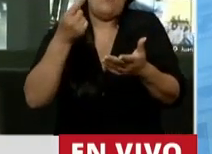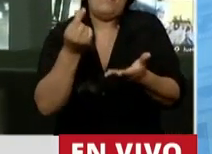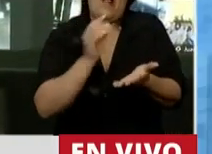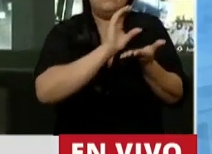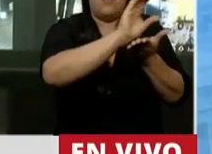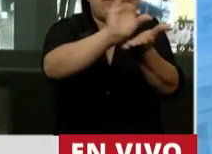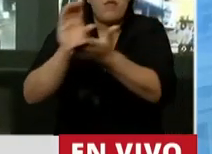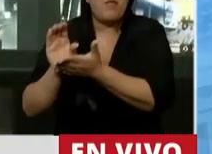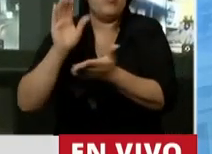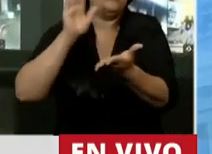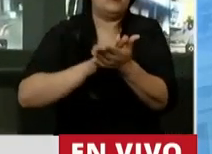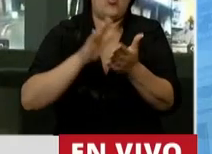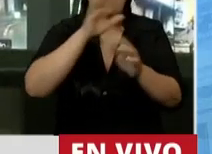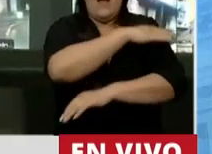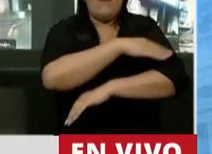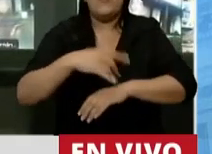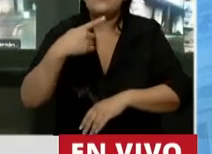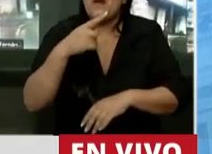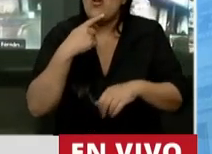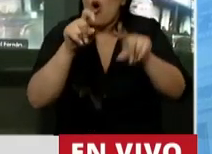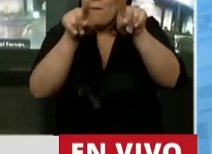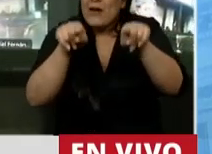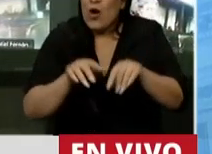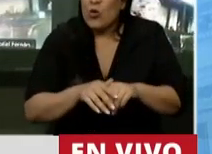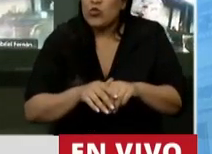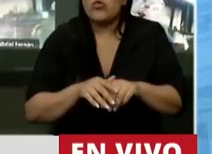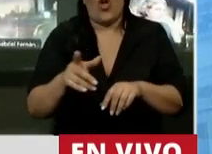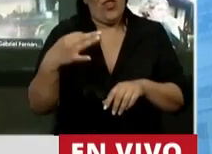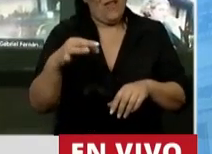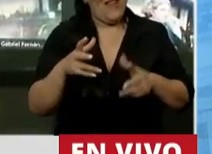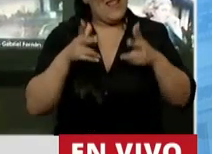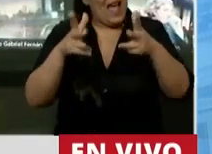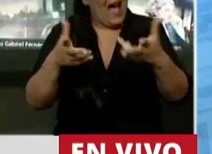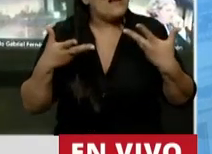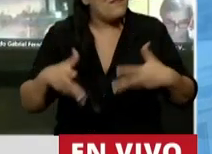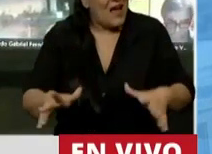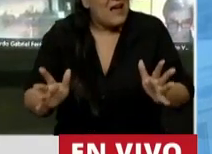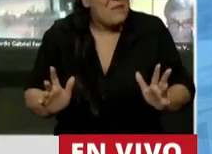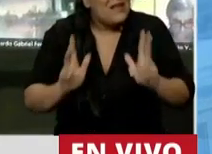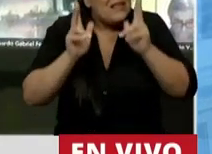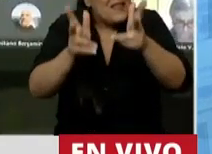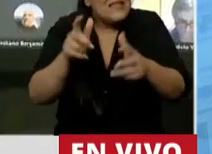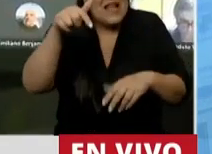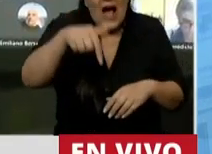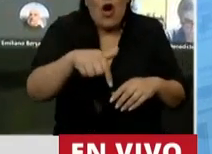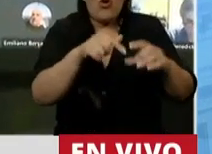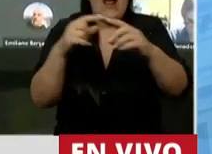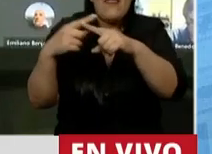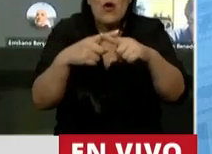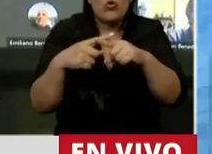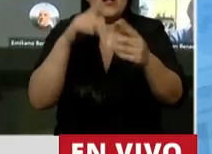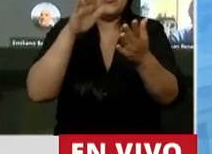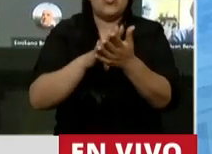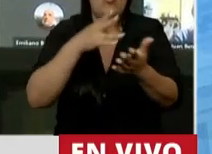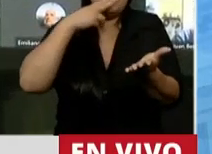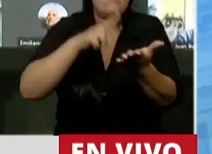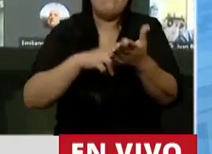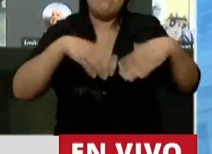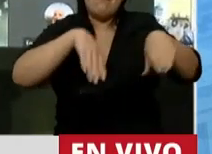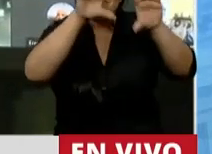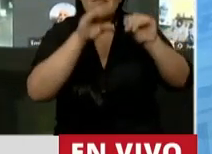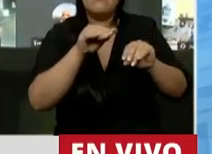y sobre pobreza. Pero yo me pregunto, ¿no sería entonces más honesto y más sensato que estuviéramos acá discutiendo una reforma tributaria